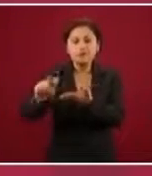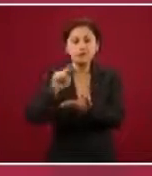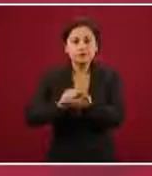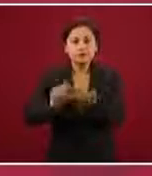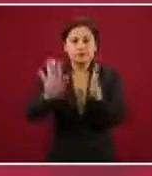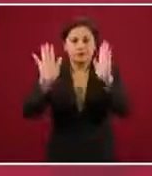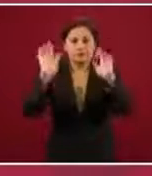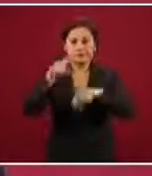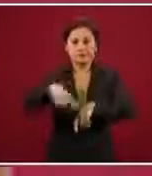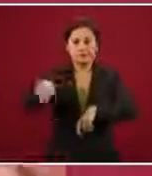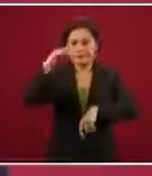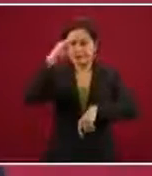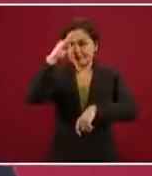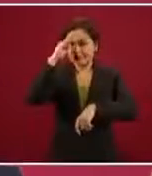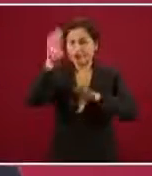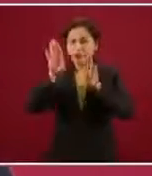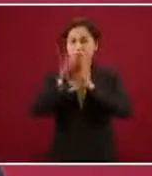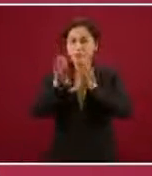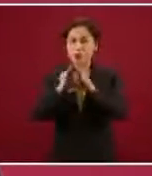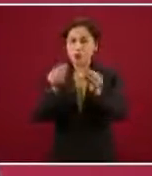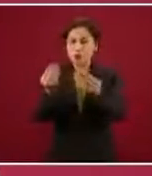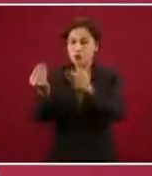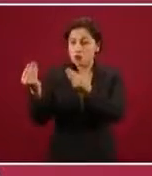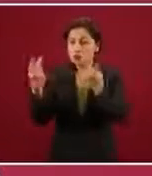en defensa de un régimen corrupto.